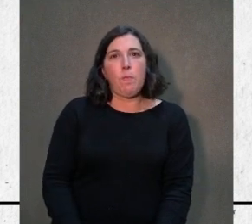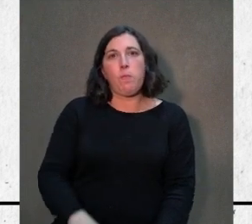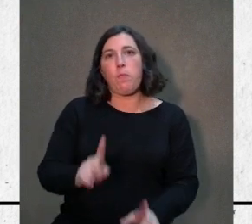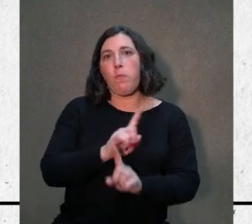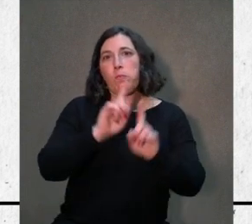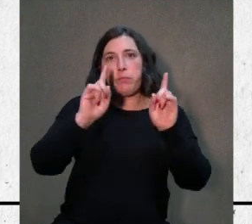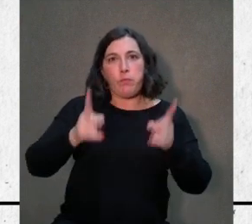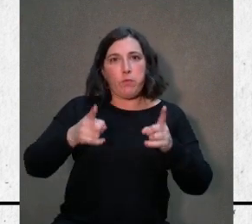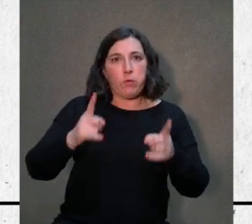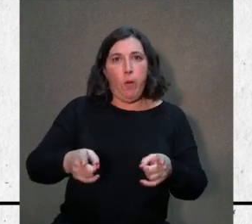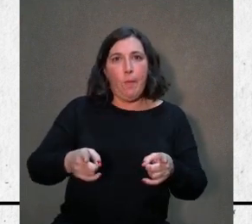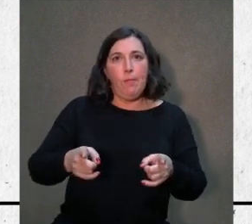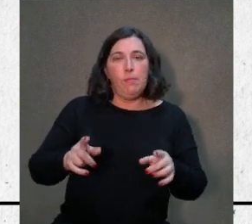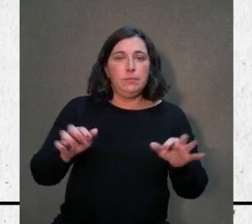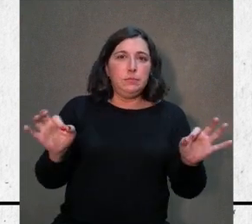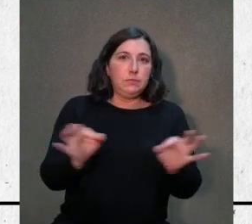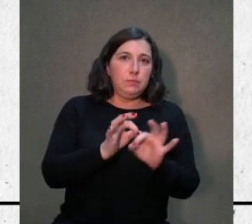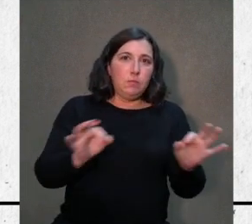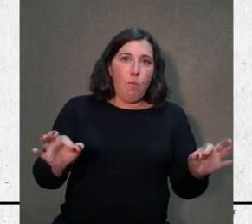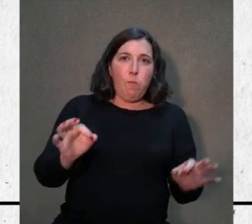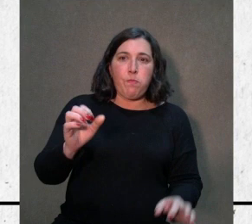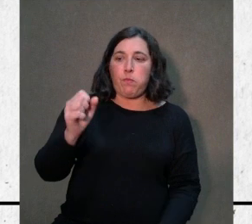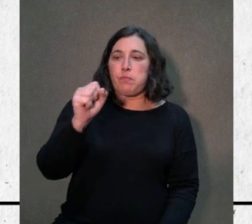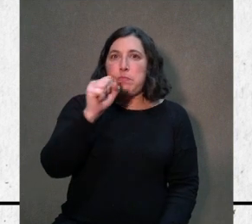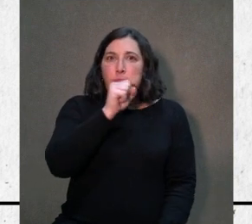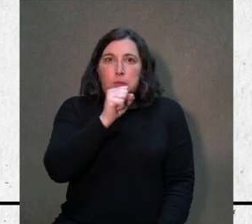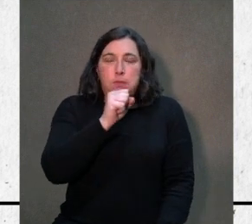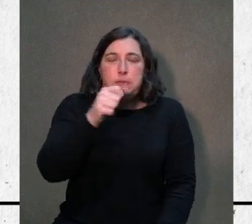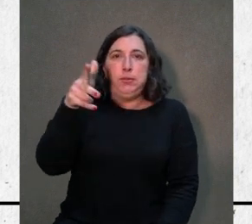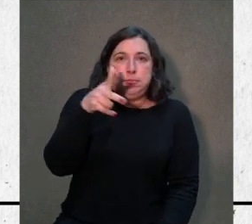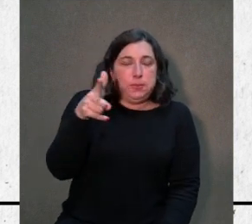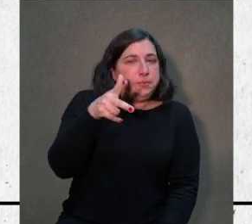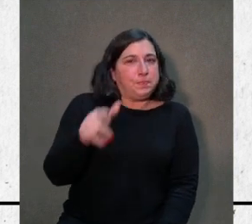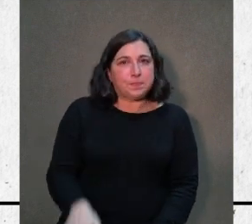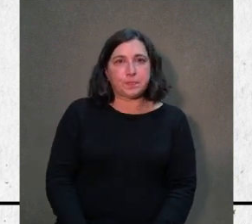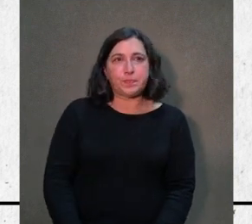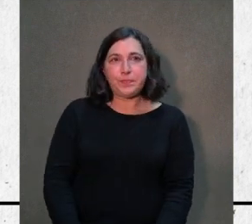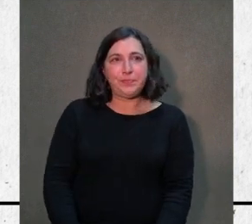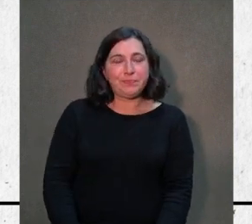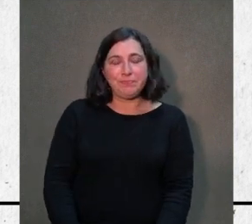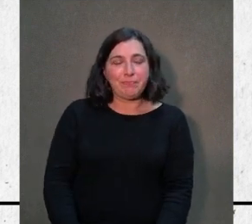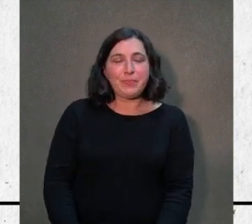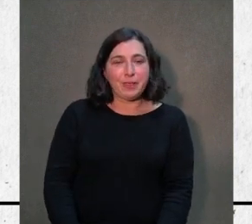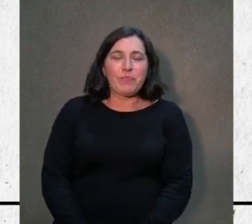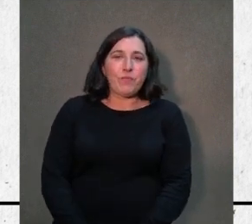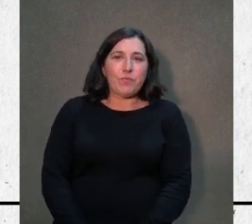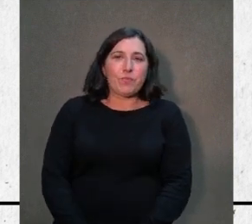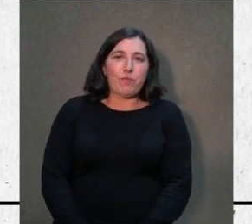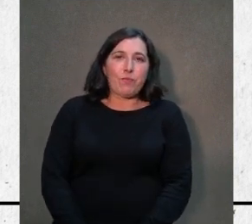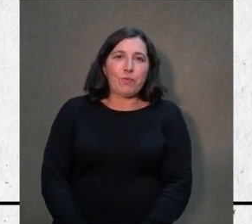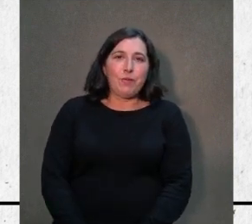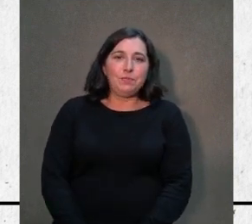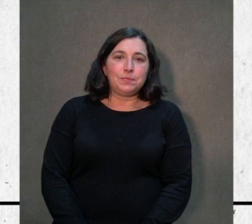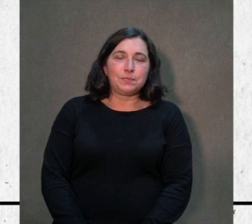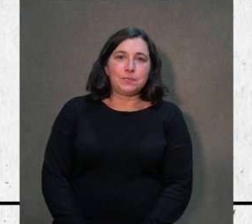tocar frente a un micrófono o a una cámara, que es como que te sentís, viste, puede ser un poquito extraño,